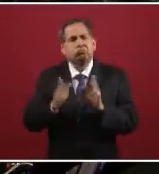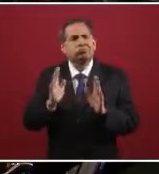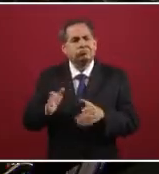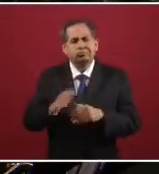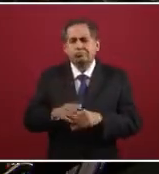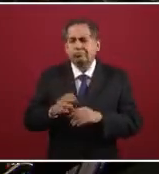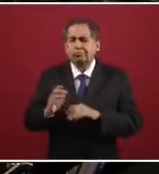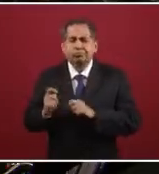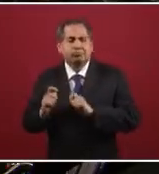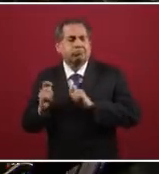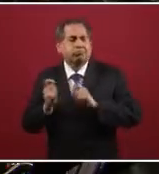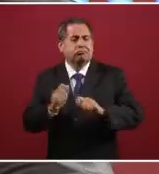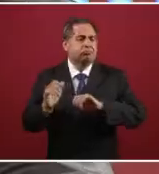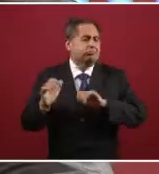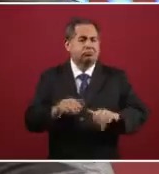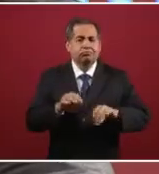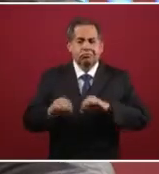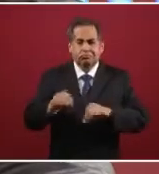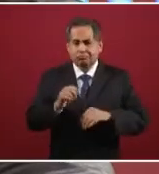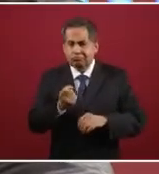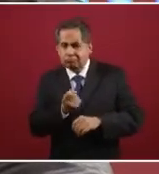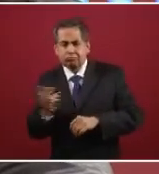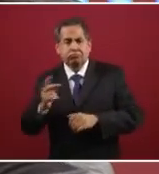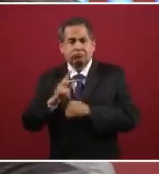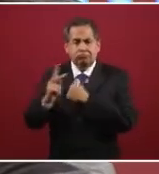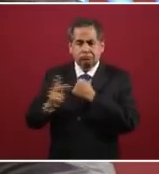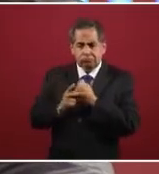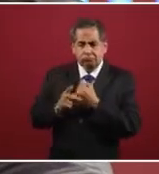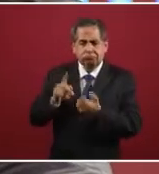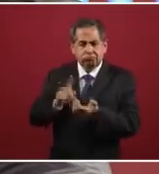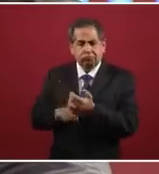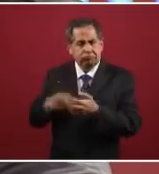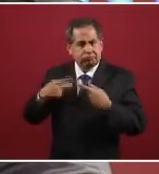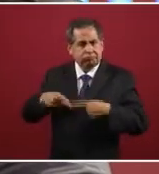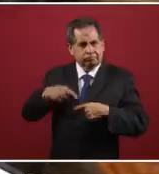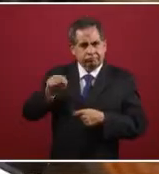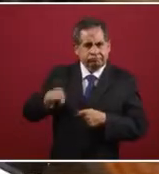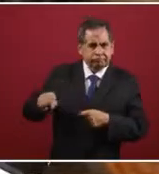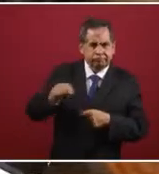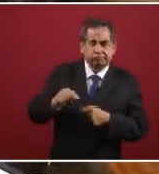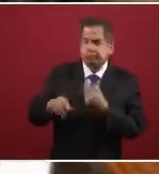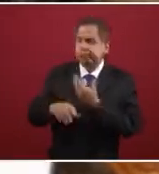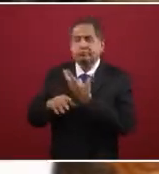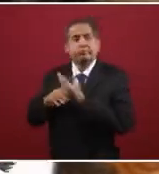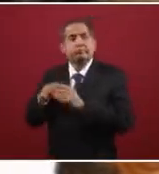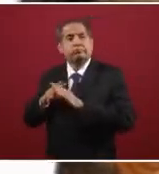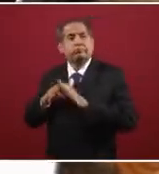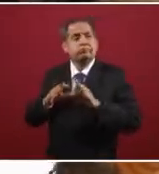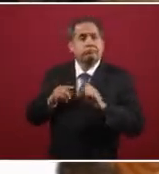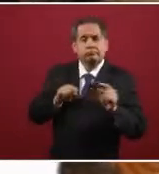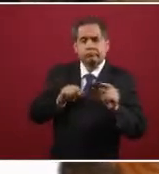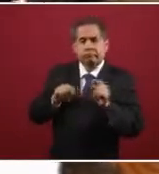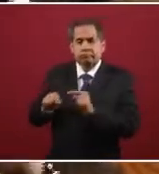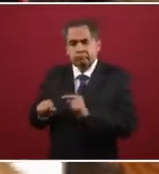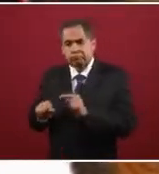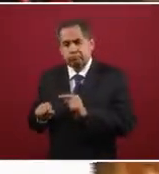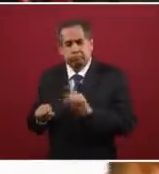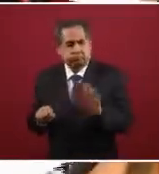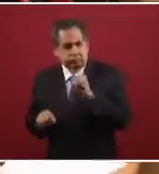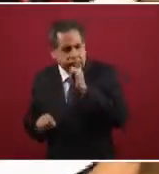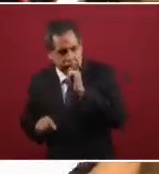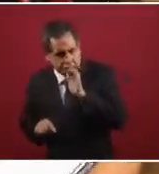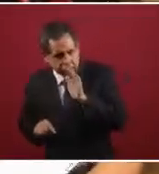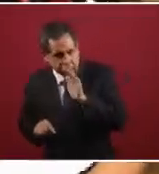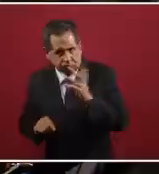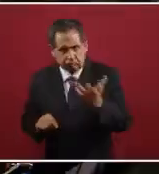más empleos en algunos de estos países que la cantidad de gente que ha migrado. No sé cómo